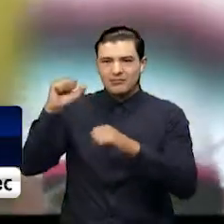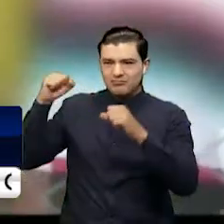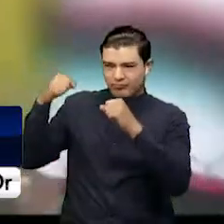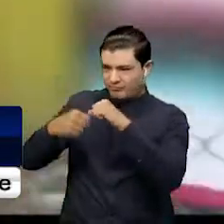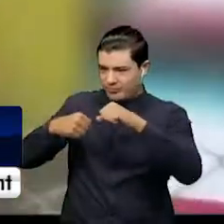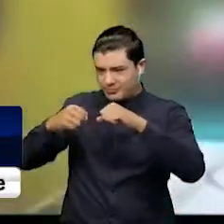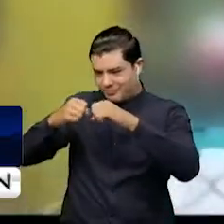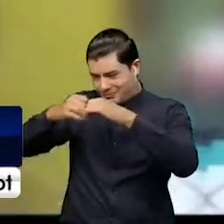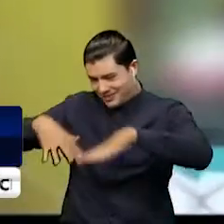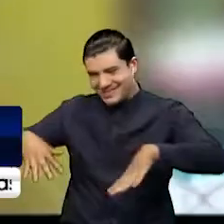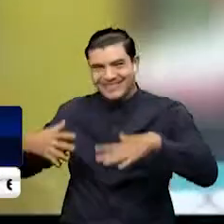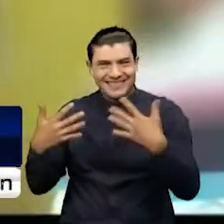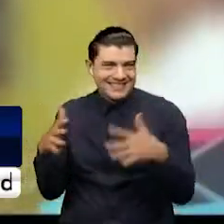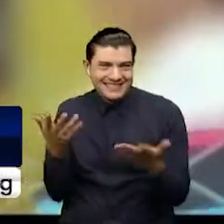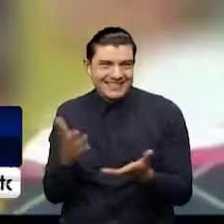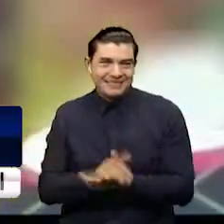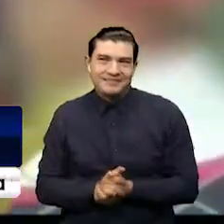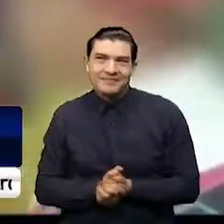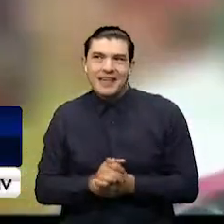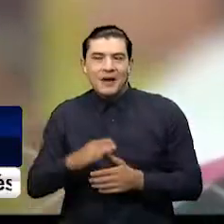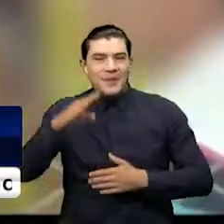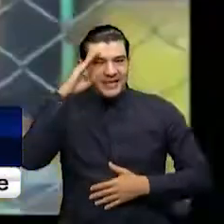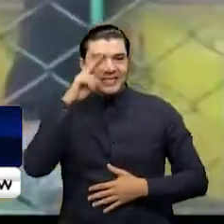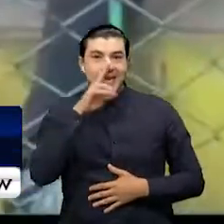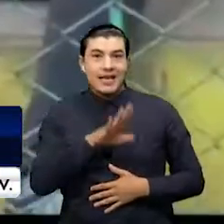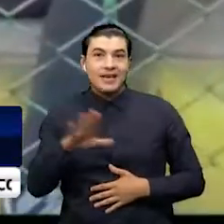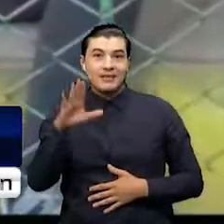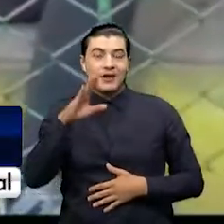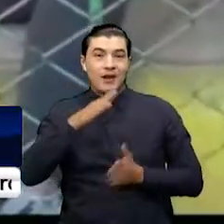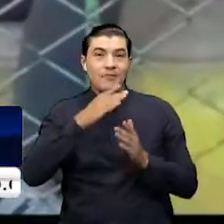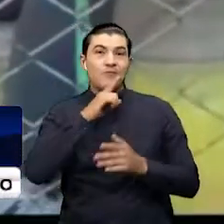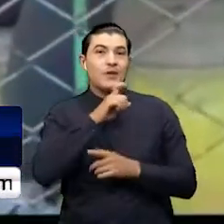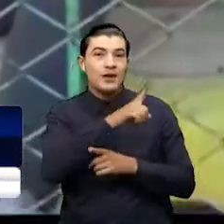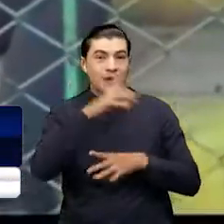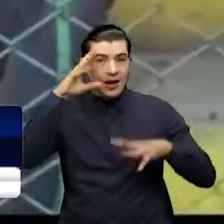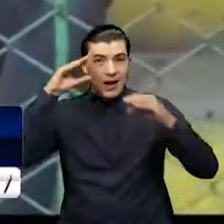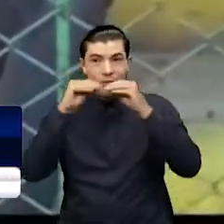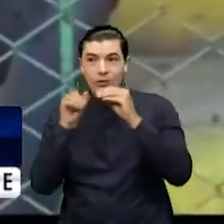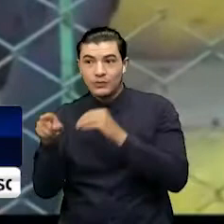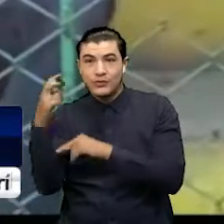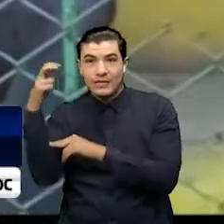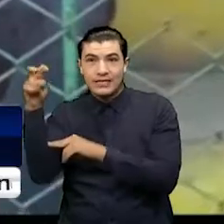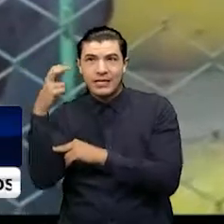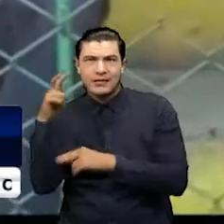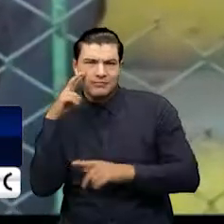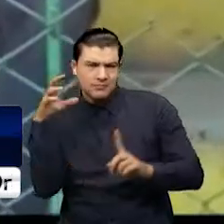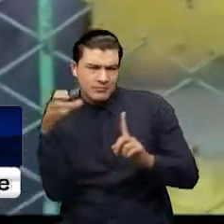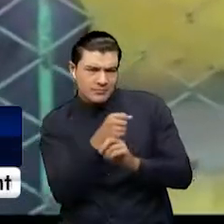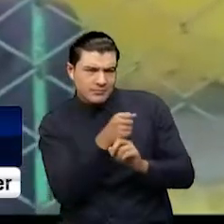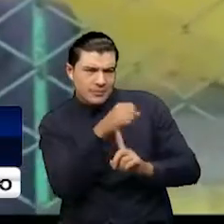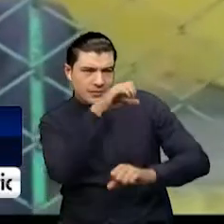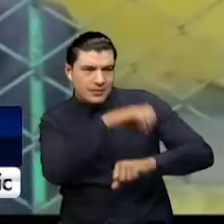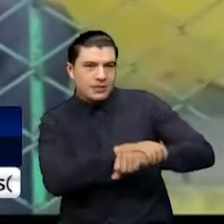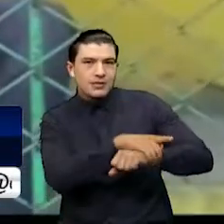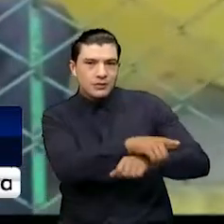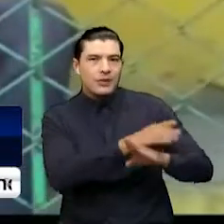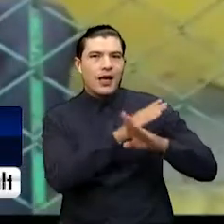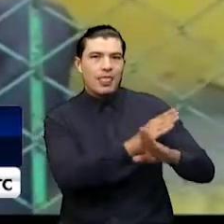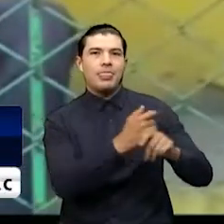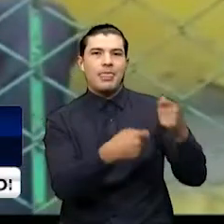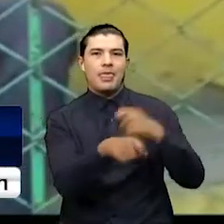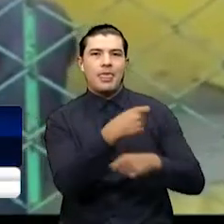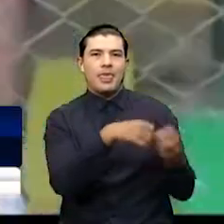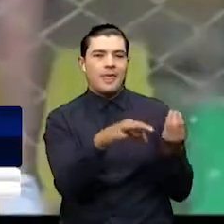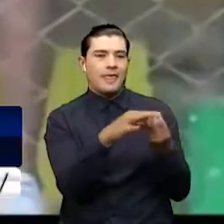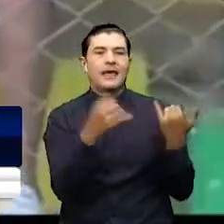en las últimas horas la policía metropolitana de bucaramanga en conjunto con la fiscalía dieron un fuerte golpe al microtráfico logrando